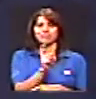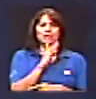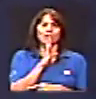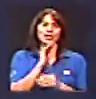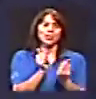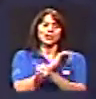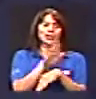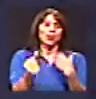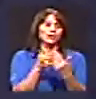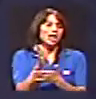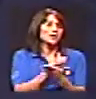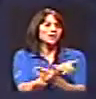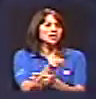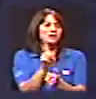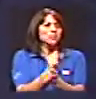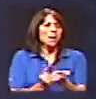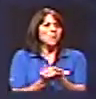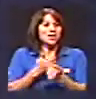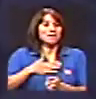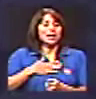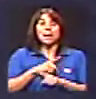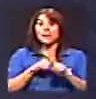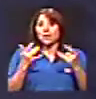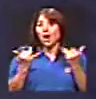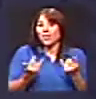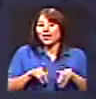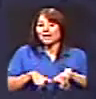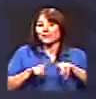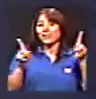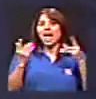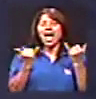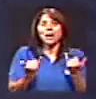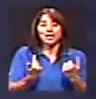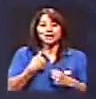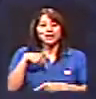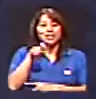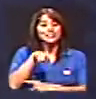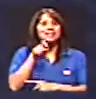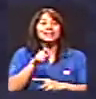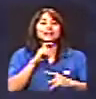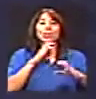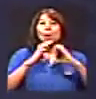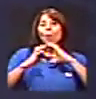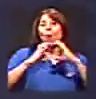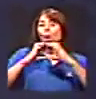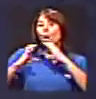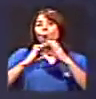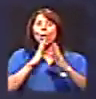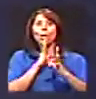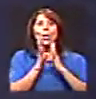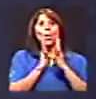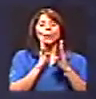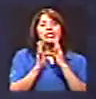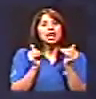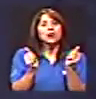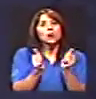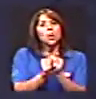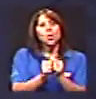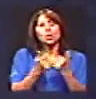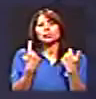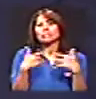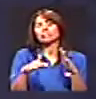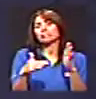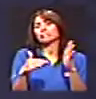¿verdad? Y ahora necesito conversar, necesito comunicarme con algunos cientos de